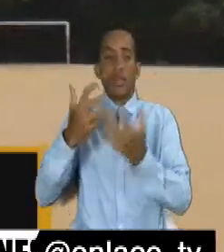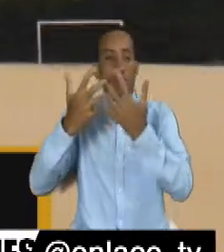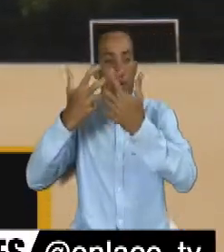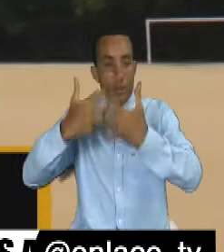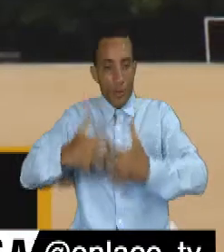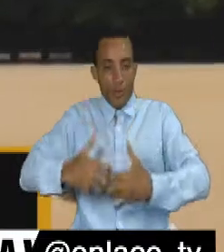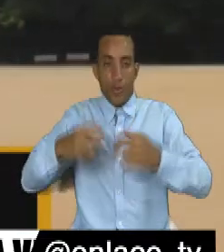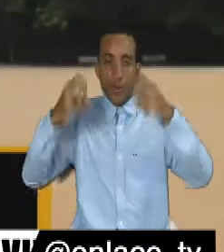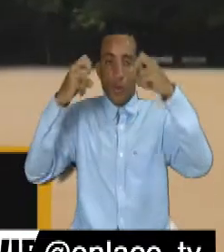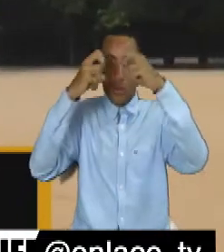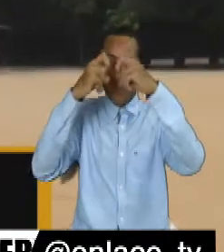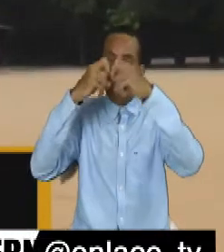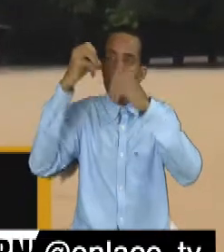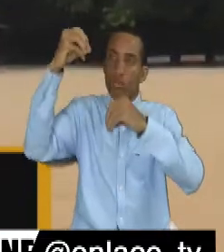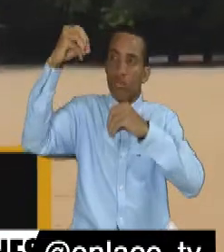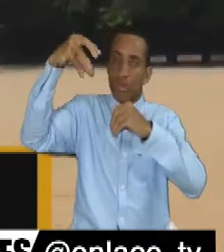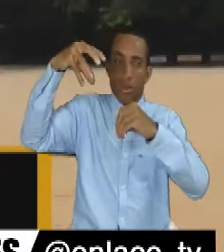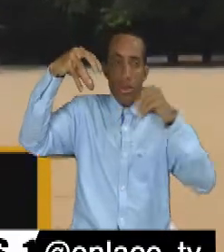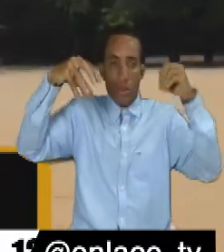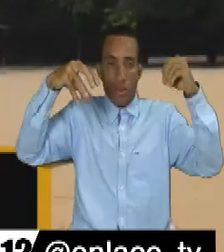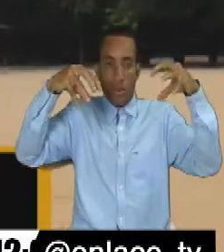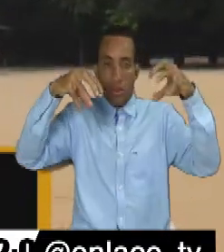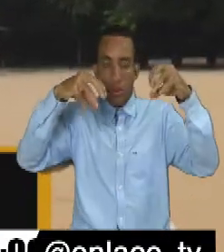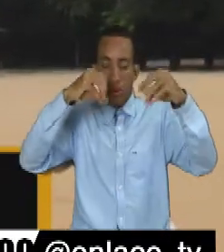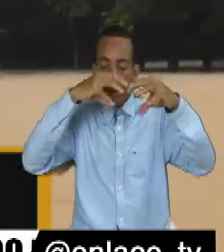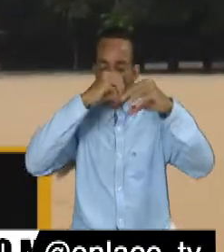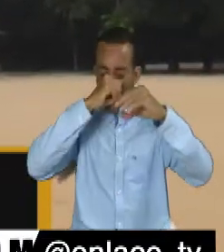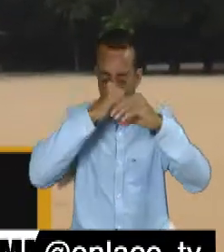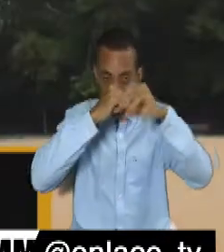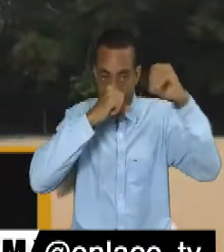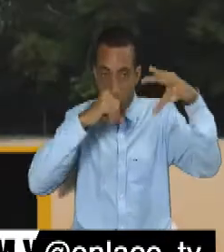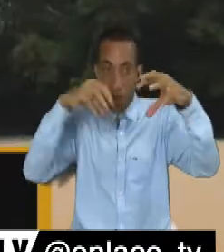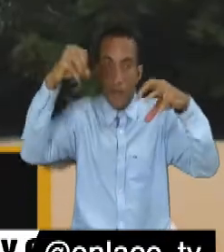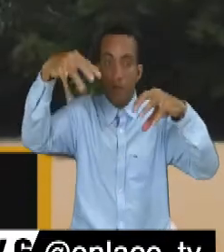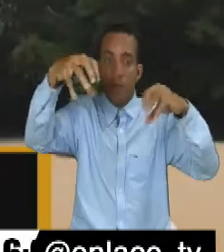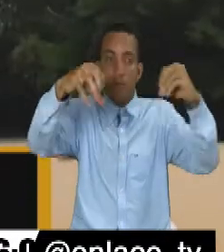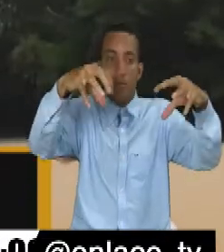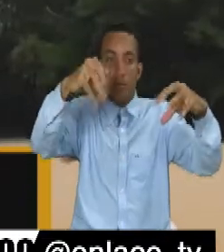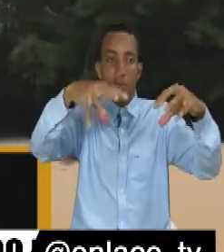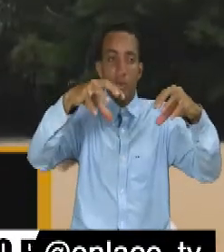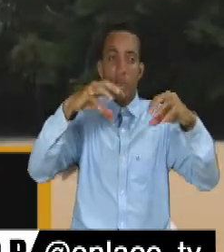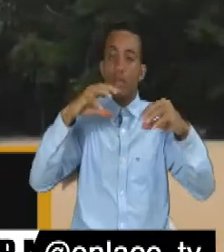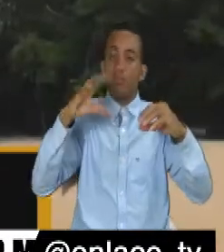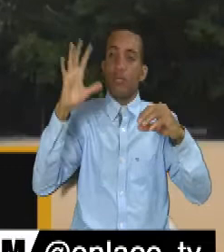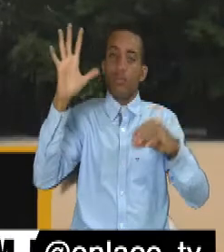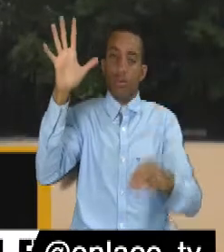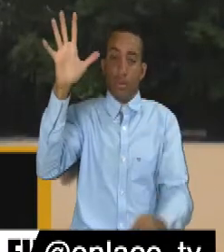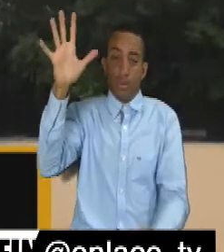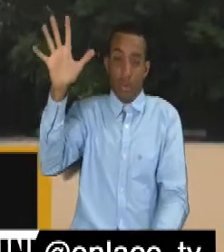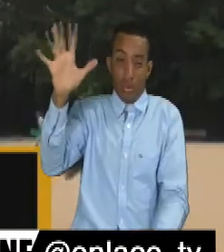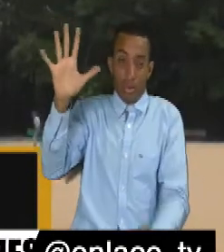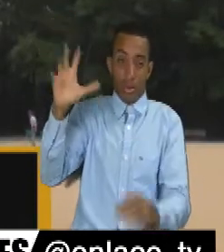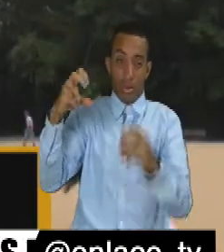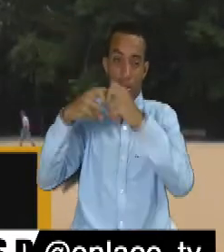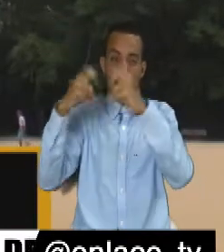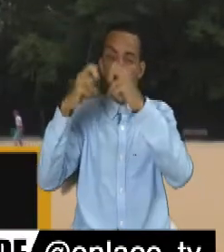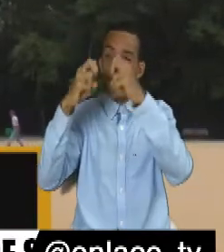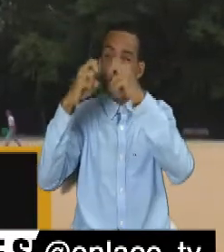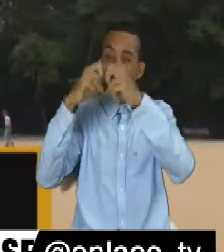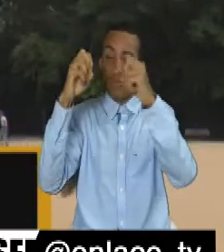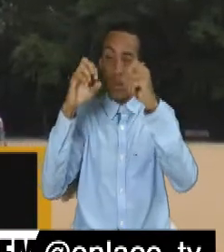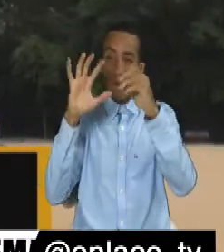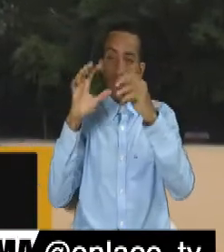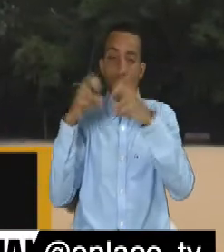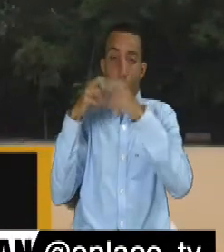realizando unos trabajos en las líneas de energía en el barrio El Campín, recibió una descarga eléctrica de una de las líneas de